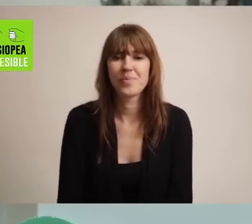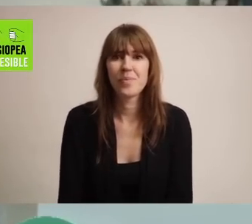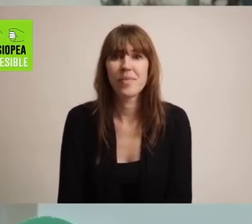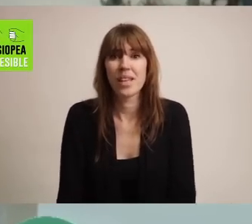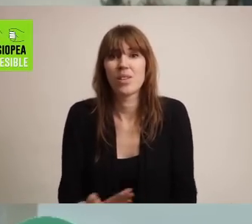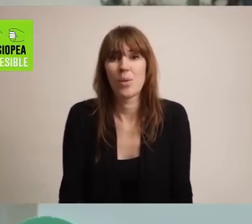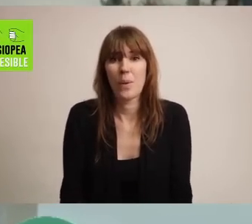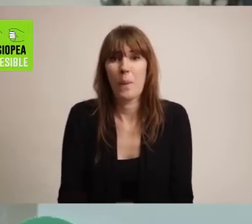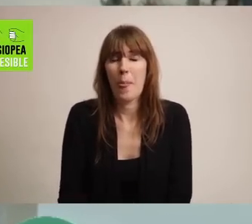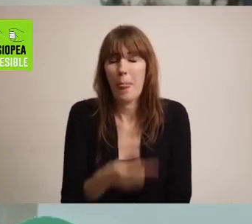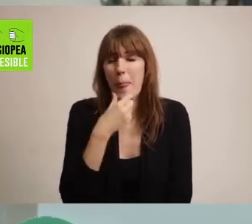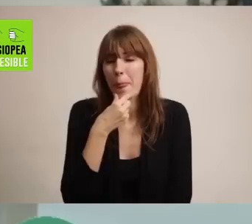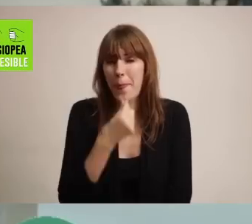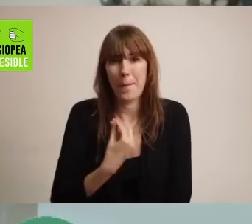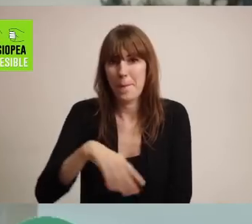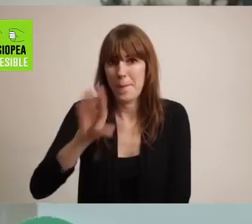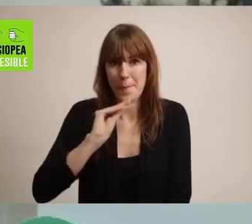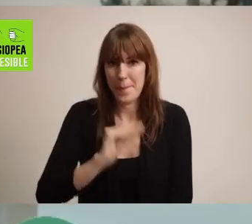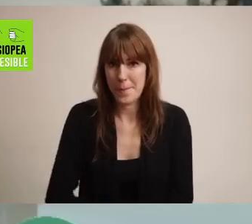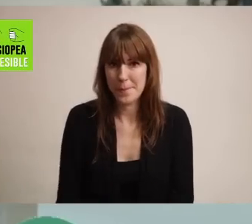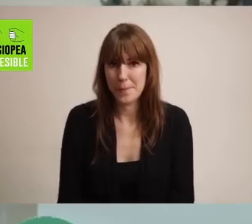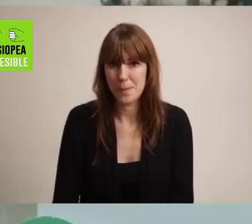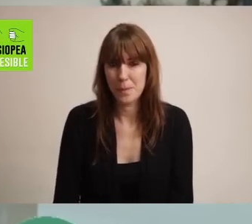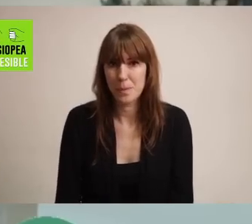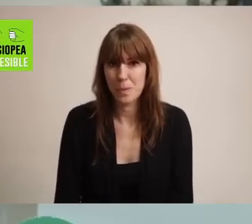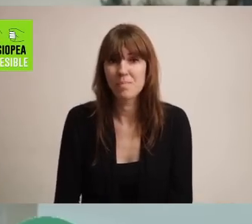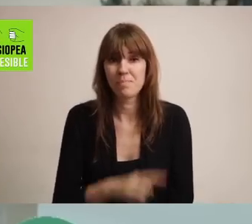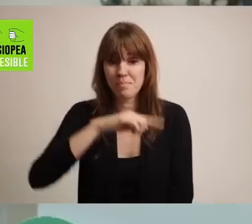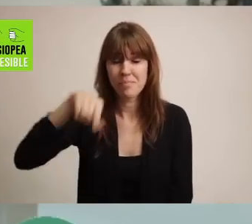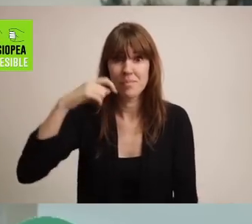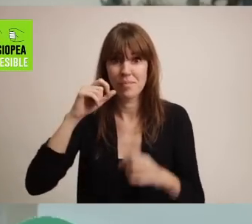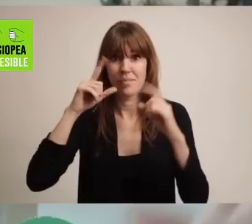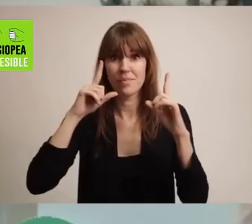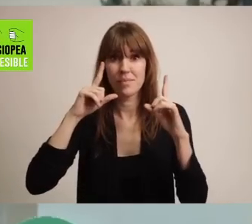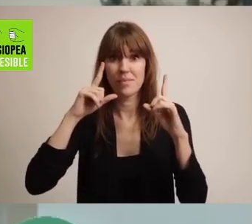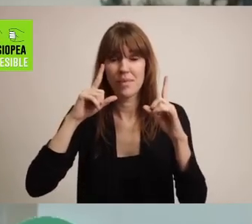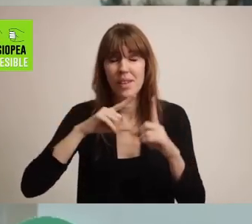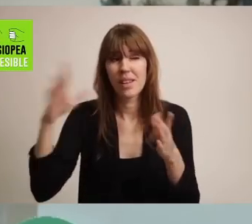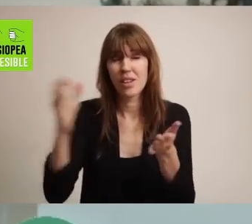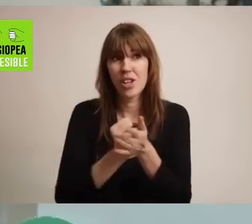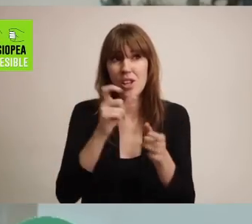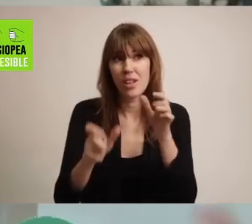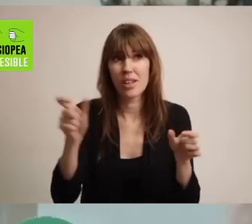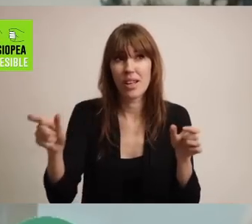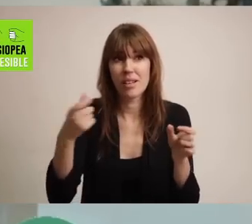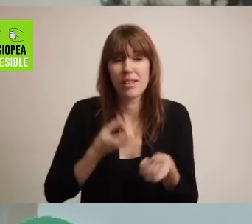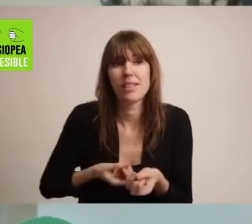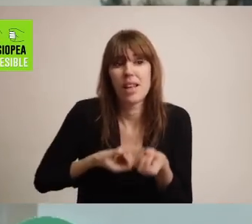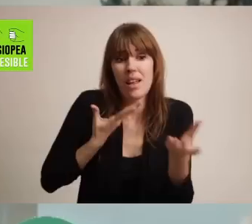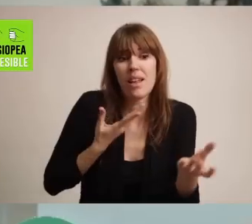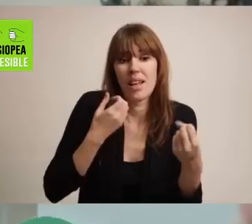Entonces, claro, es fácil entender que estamos permanentemente recogiendo y emitiendo